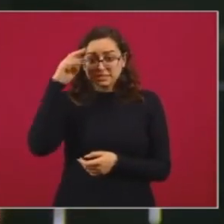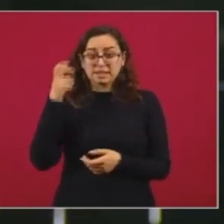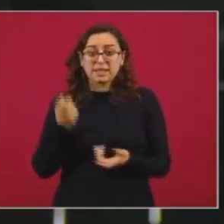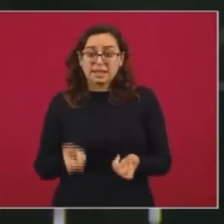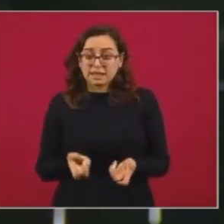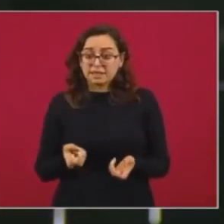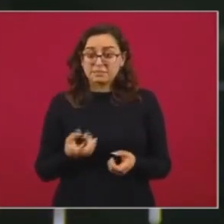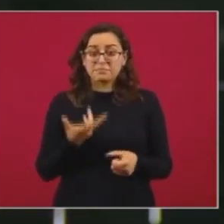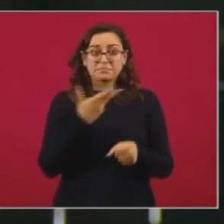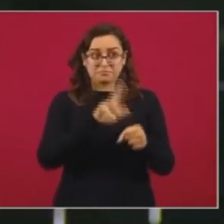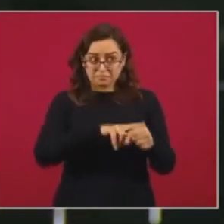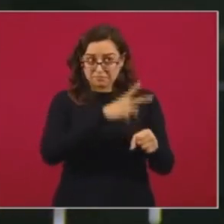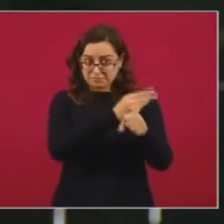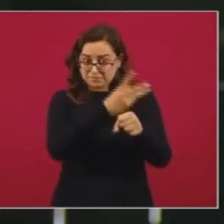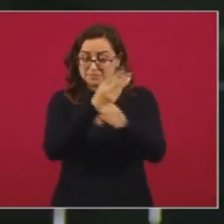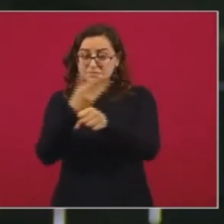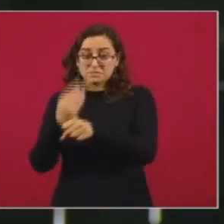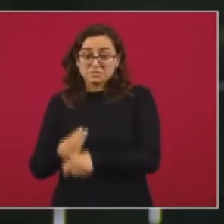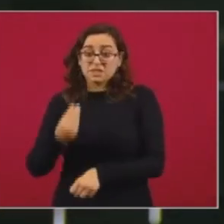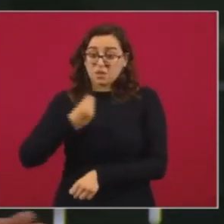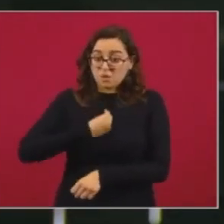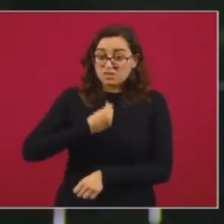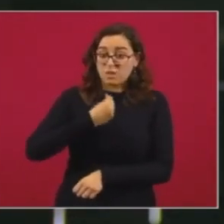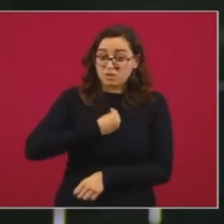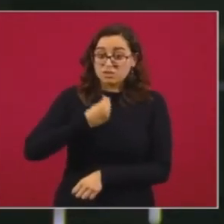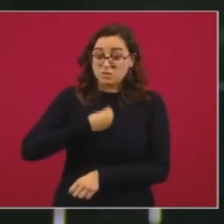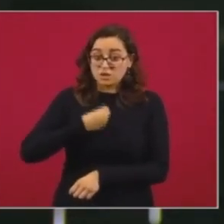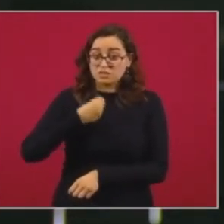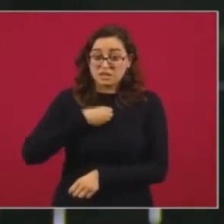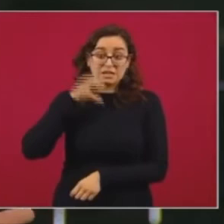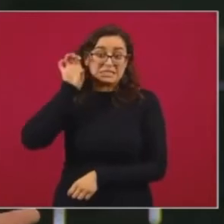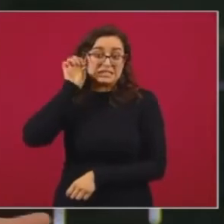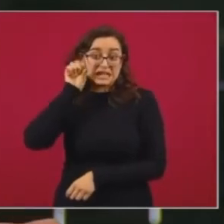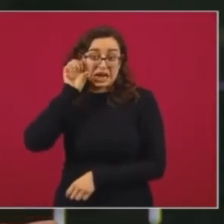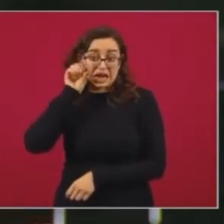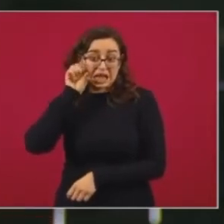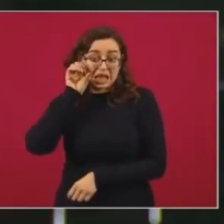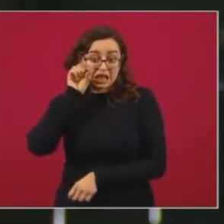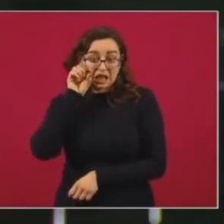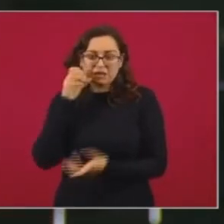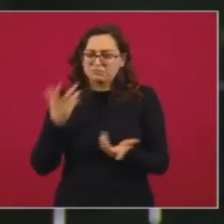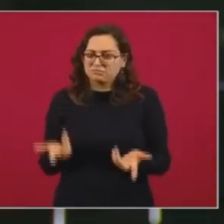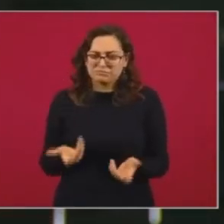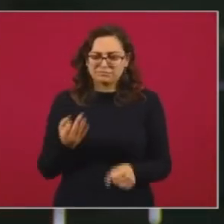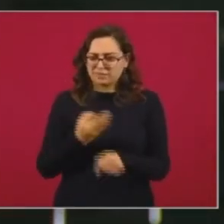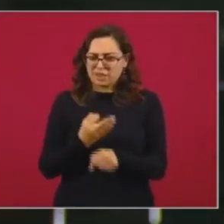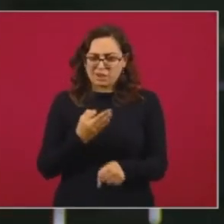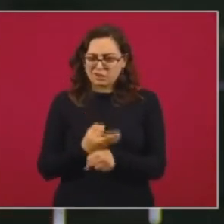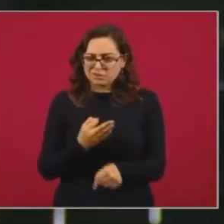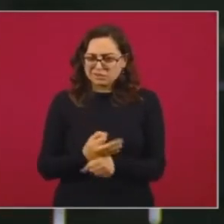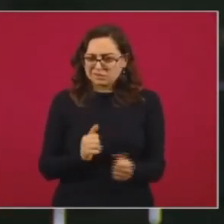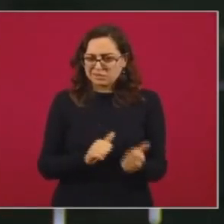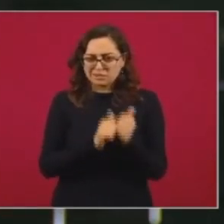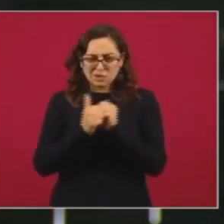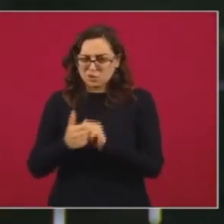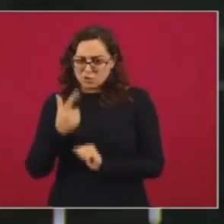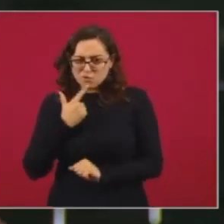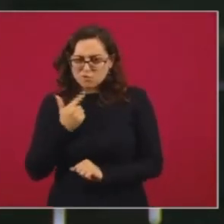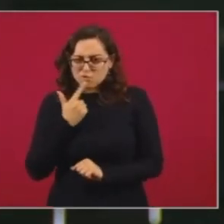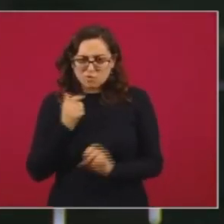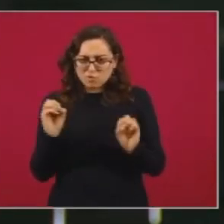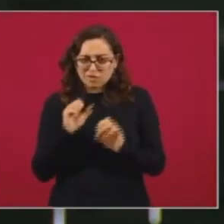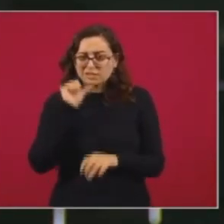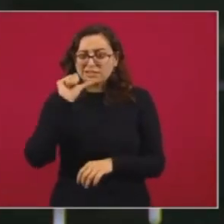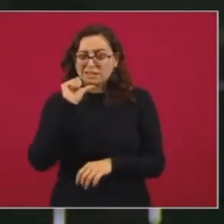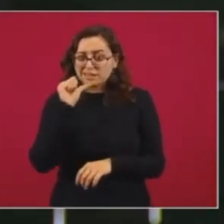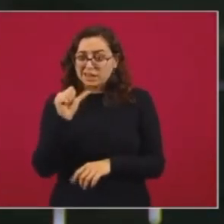de reconversión y aguantar con el semáforo naranja, y ahorita en este momento entonces no será viable pasar a semáforo rojo a pesar